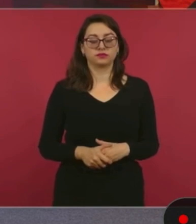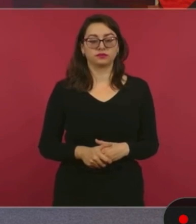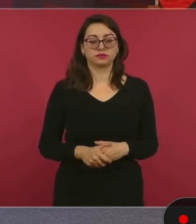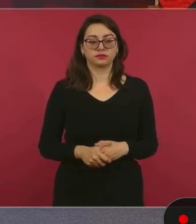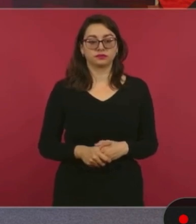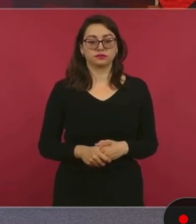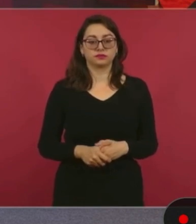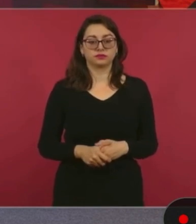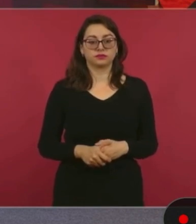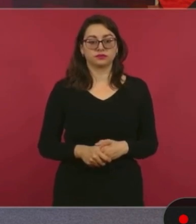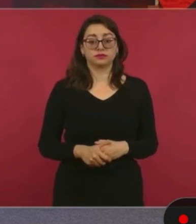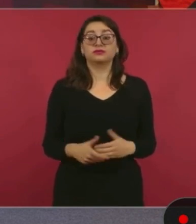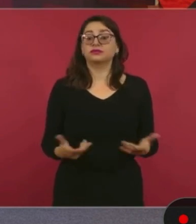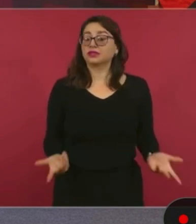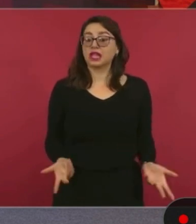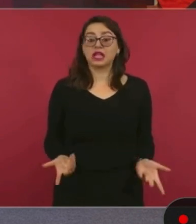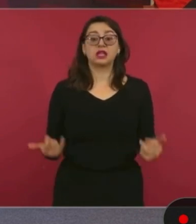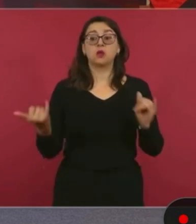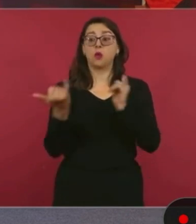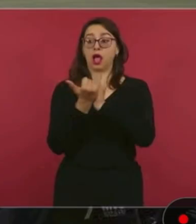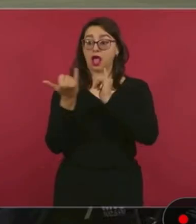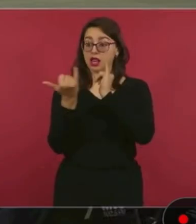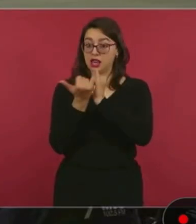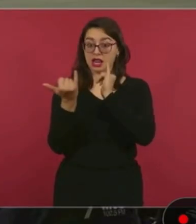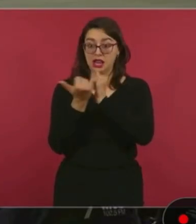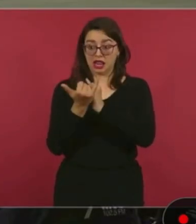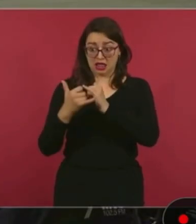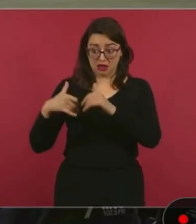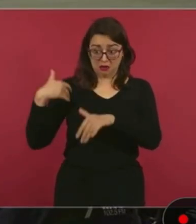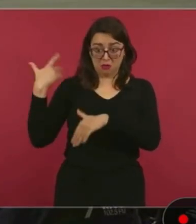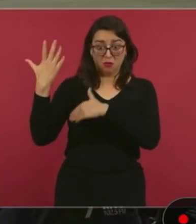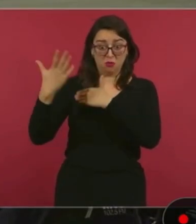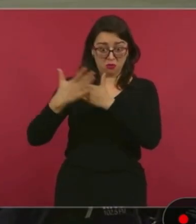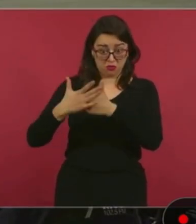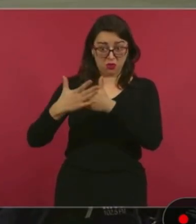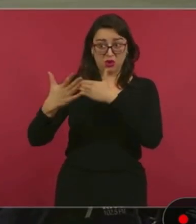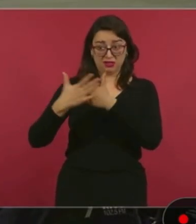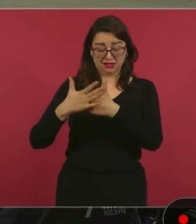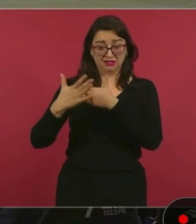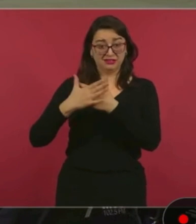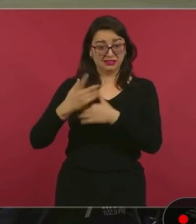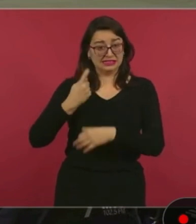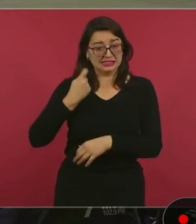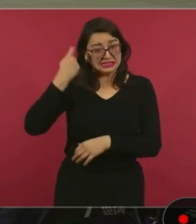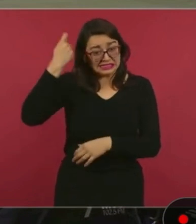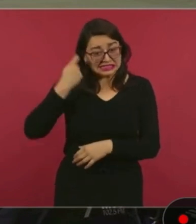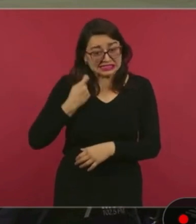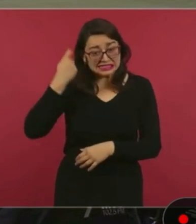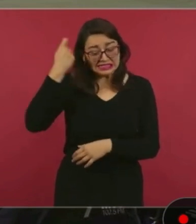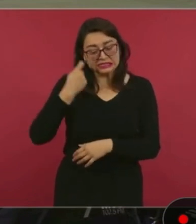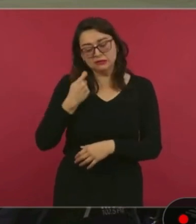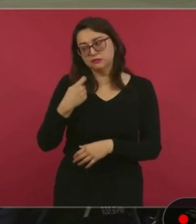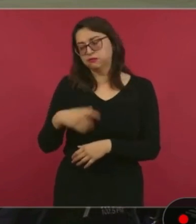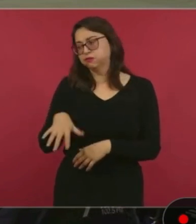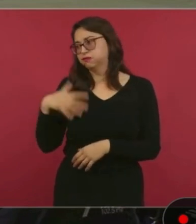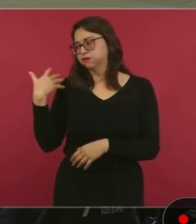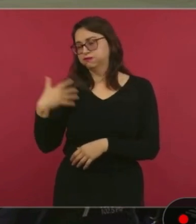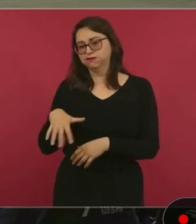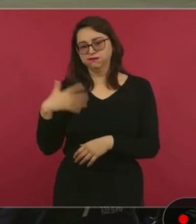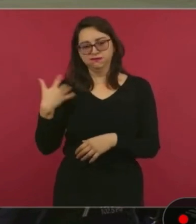Cuando empiecen a jubilarse, a partir de esta ley, los